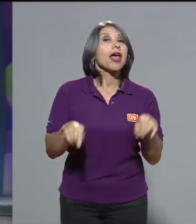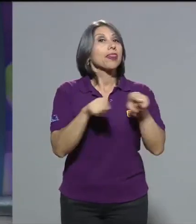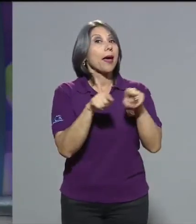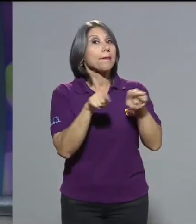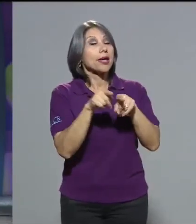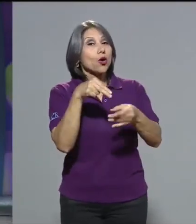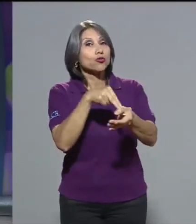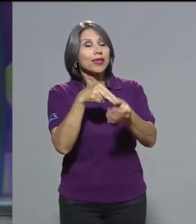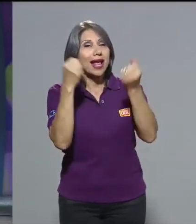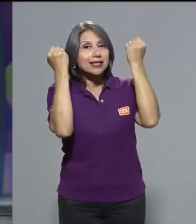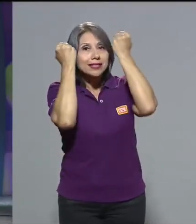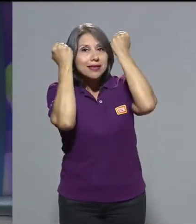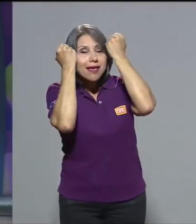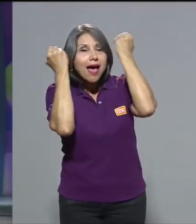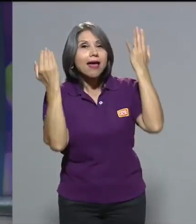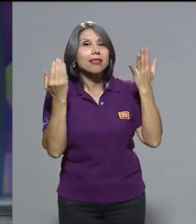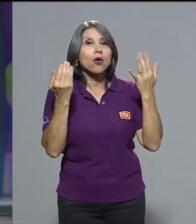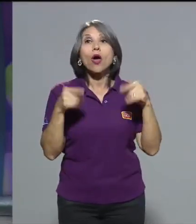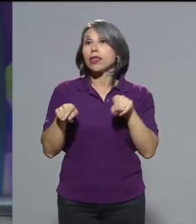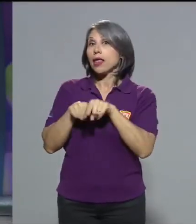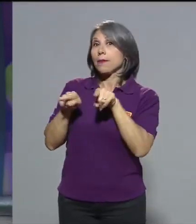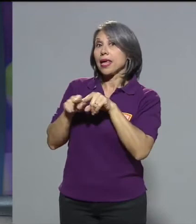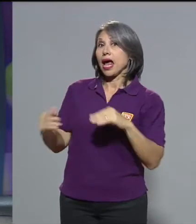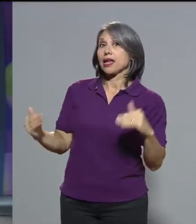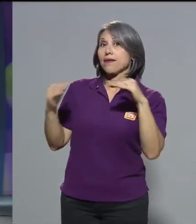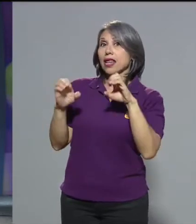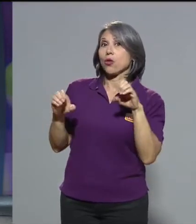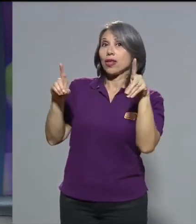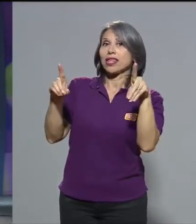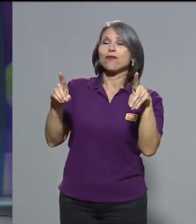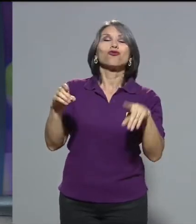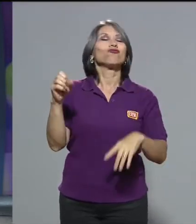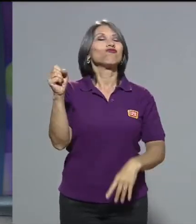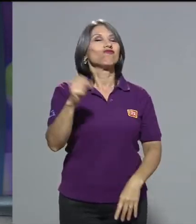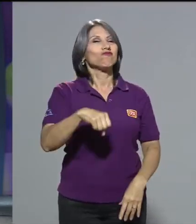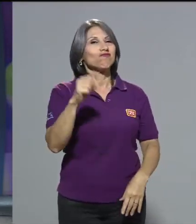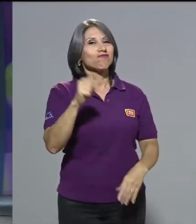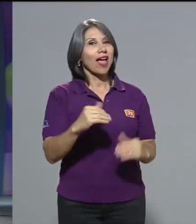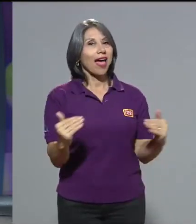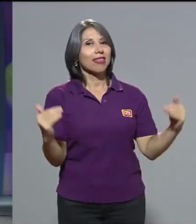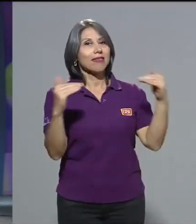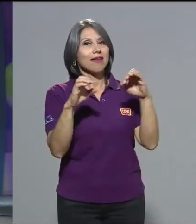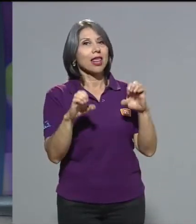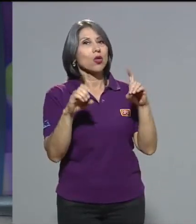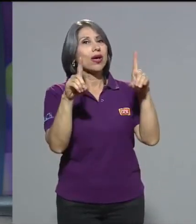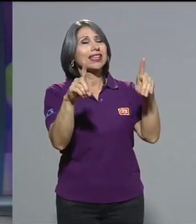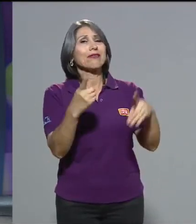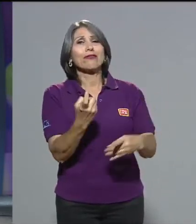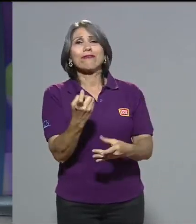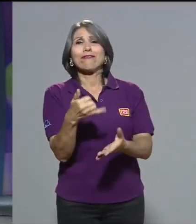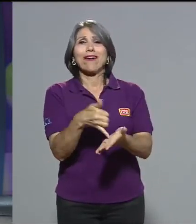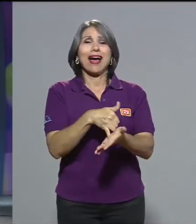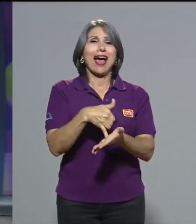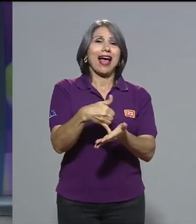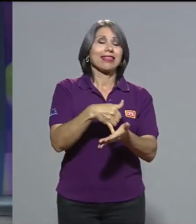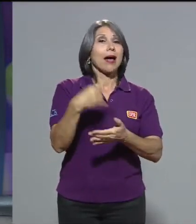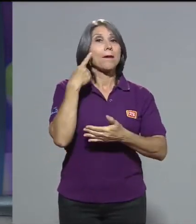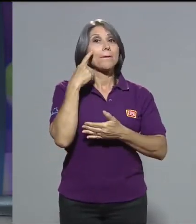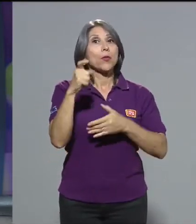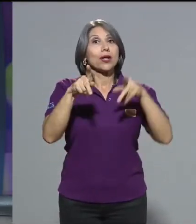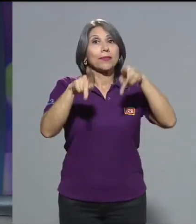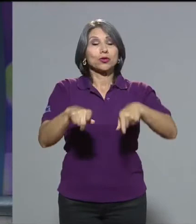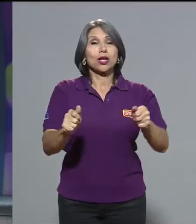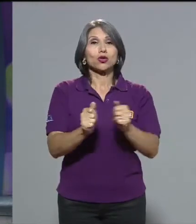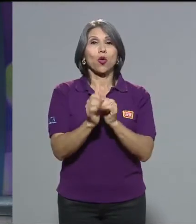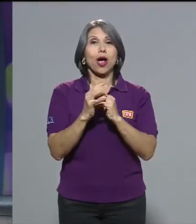también. Tenemos una carencia inmensa a nivel educativo, porque los nivel 1, que son los de más